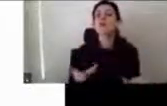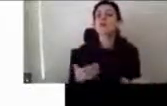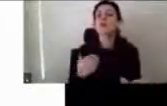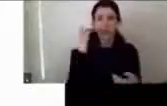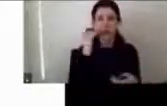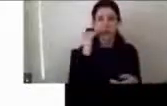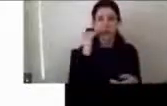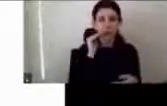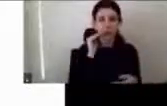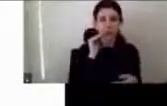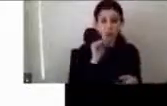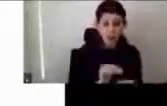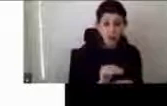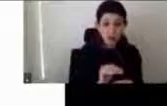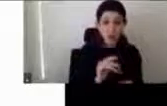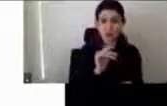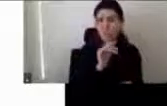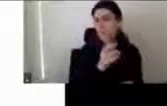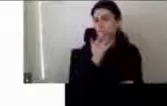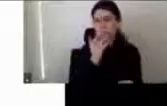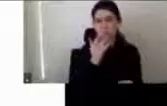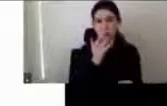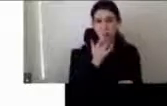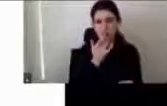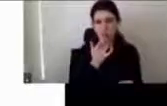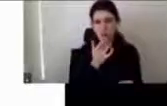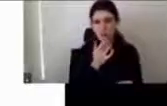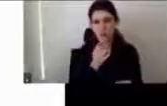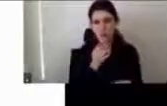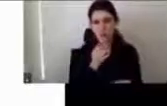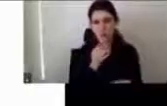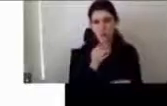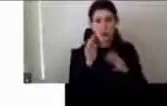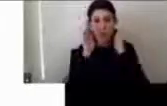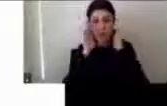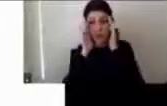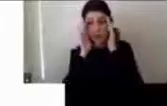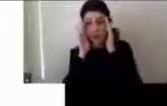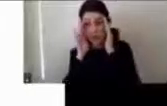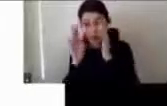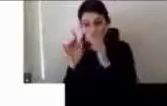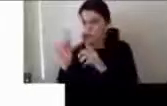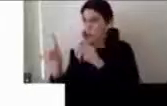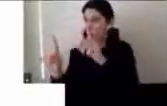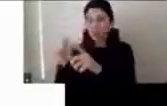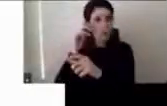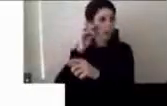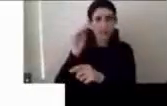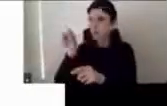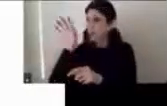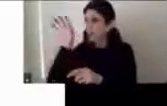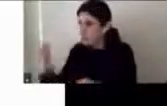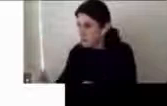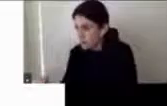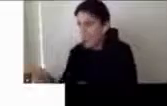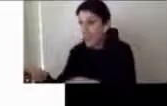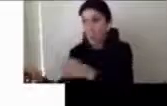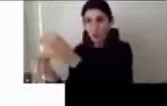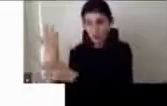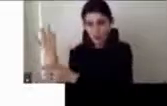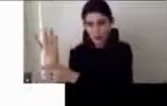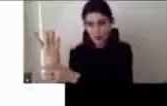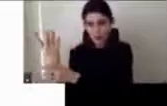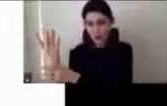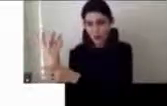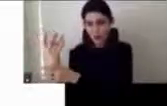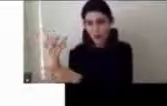es simplemente la atención. Algo le atrae la atención, algo novedoso, y